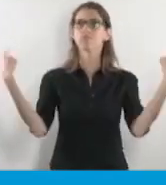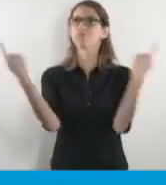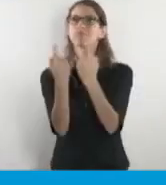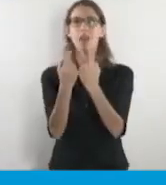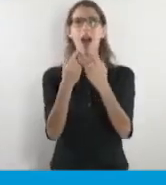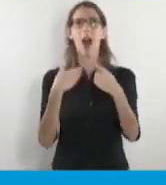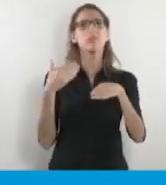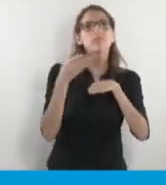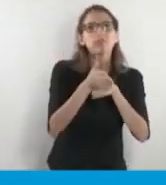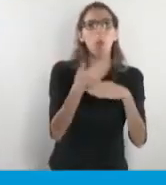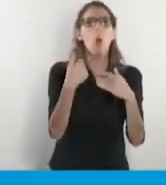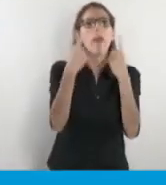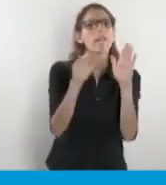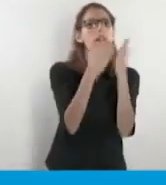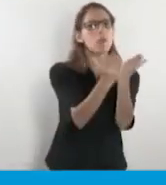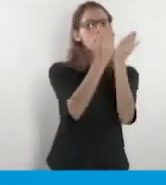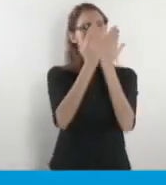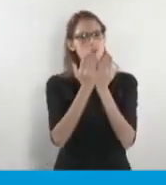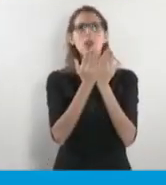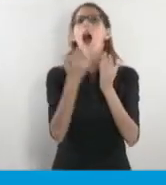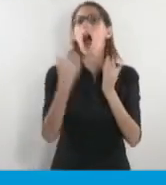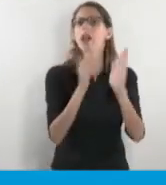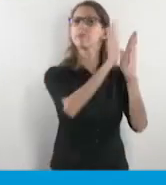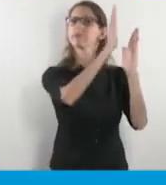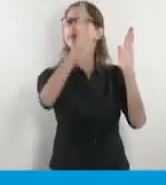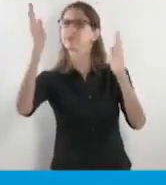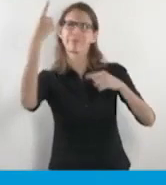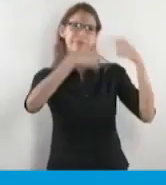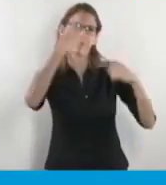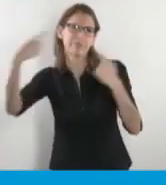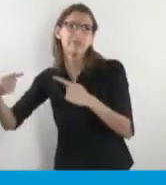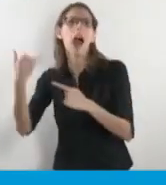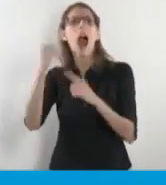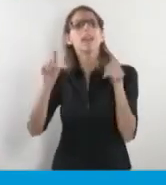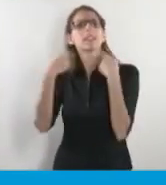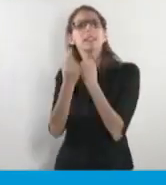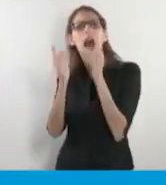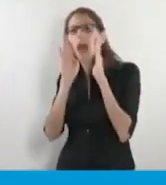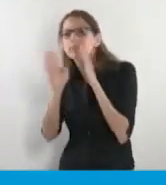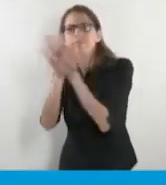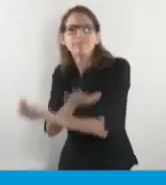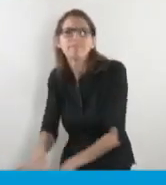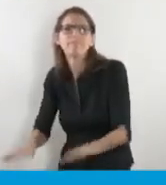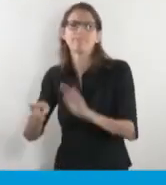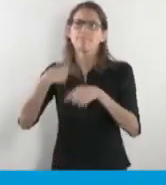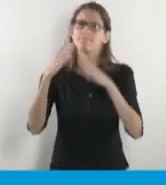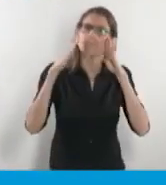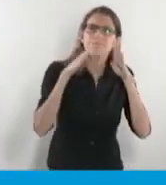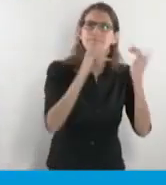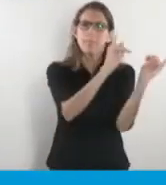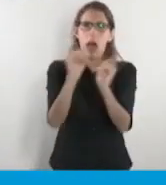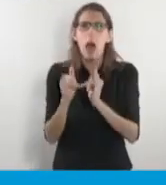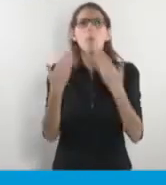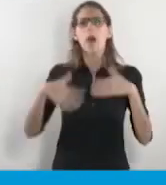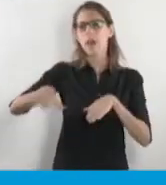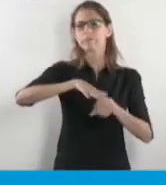colección bien variada bien general con contenido con una sala infantil infanto-juvenil para estudiar para leer